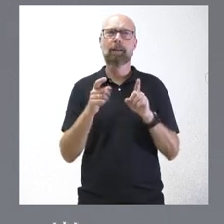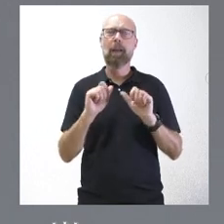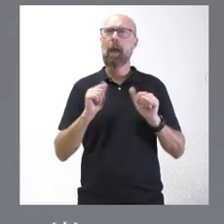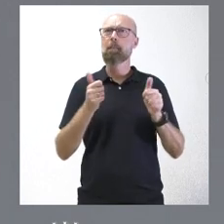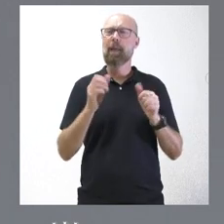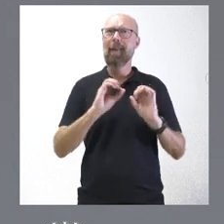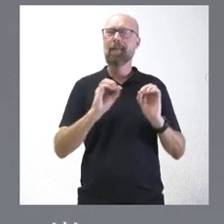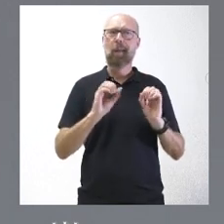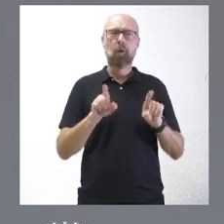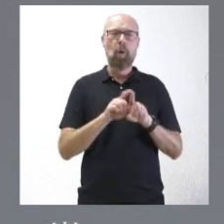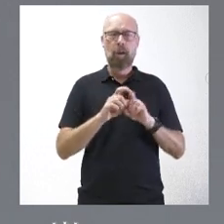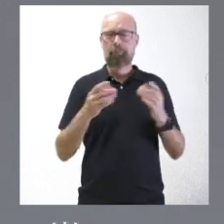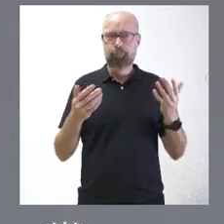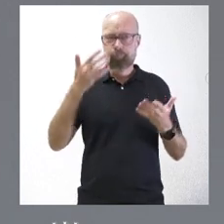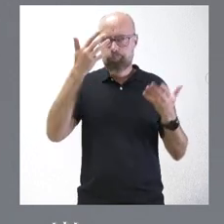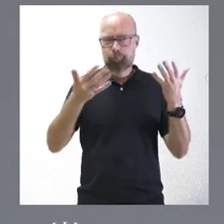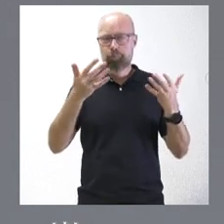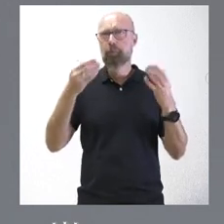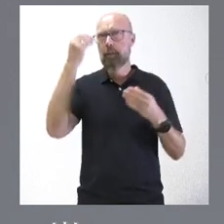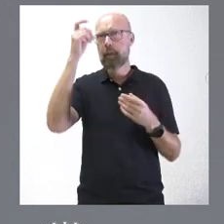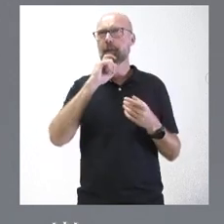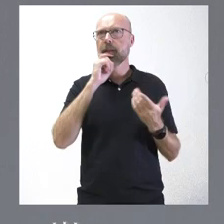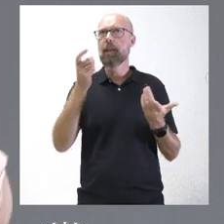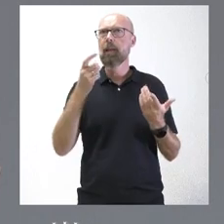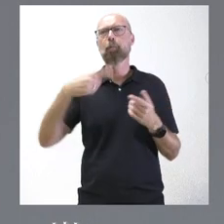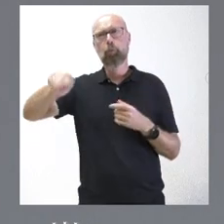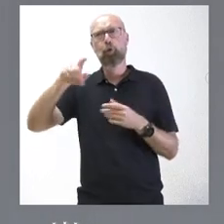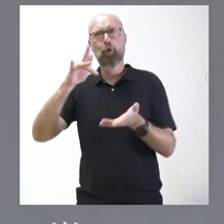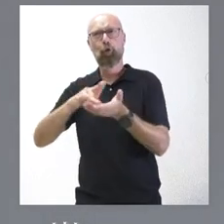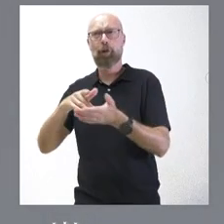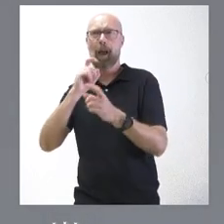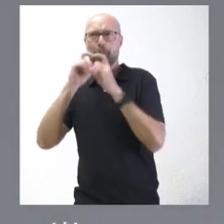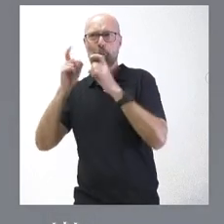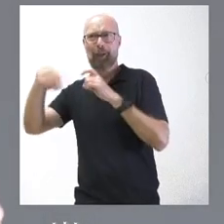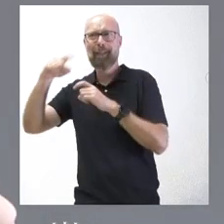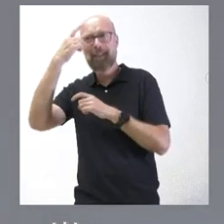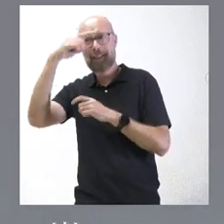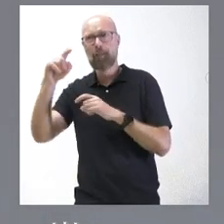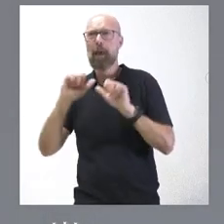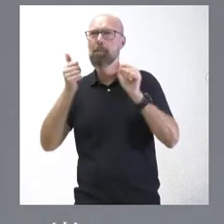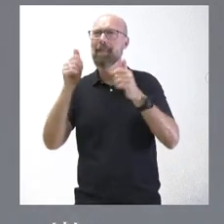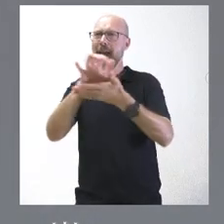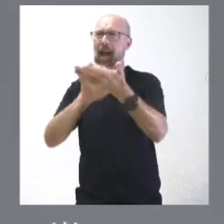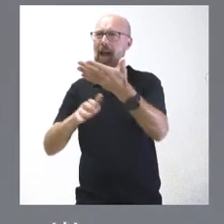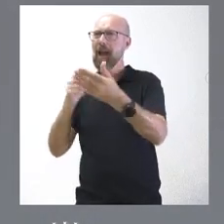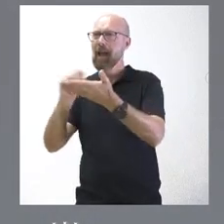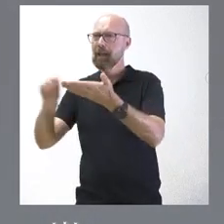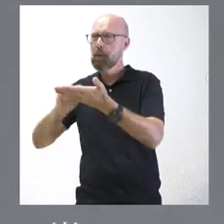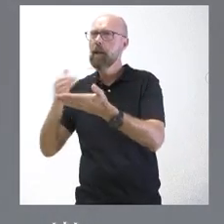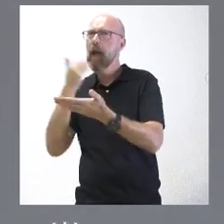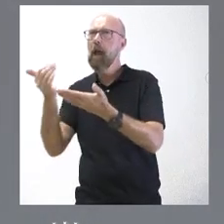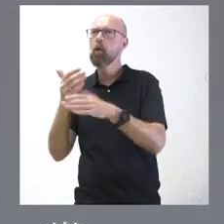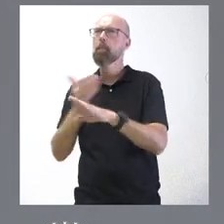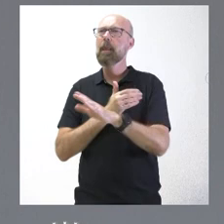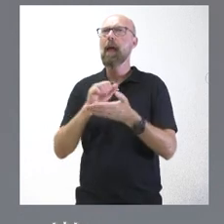periodistas lo saben lo que cuesta empezar a redactar empezar a articular a ordenar lo que tiene que ser un